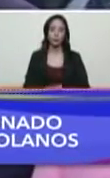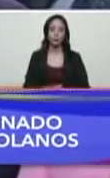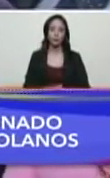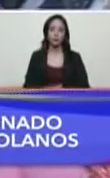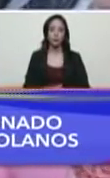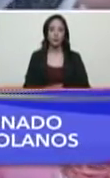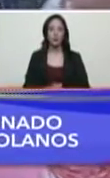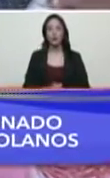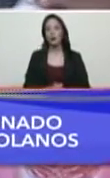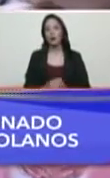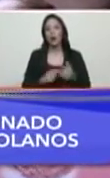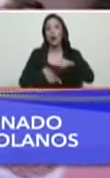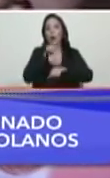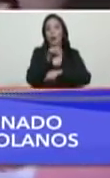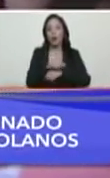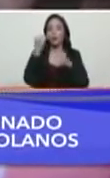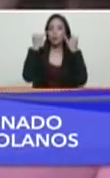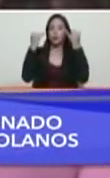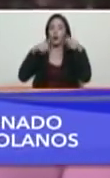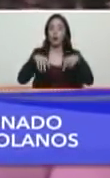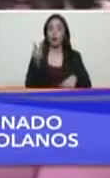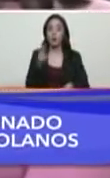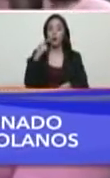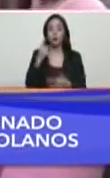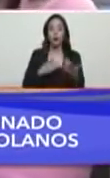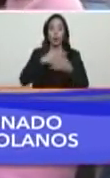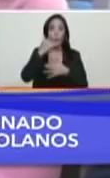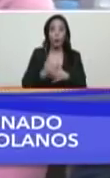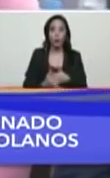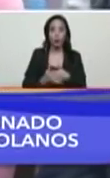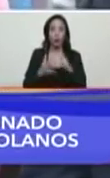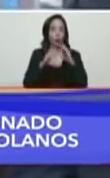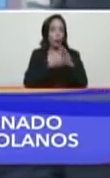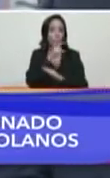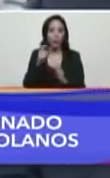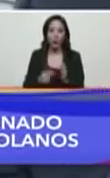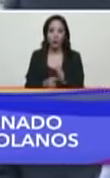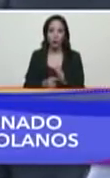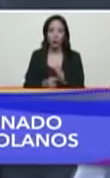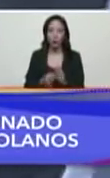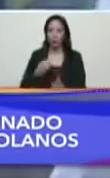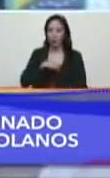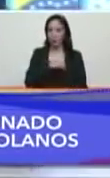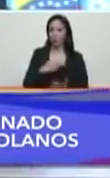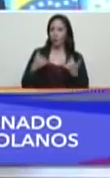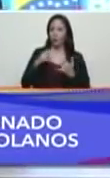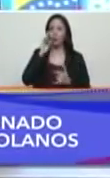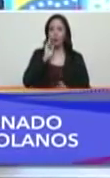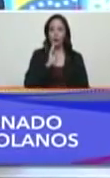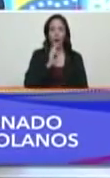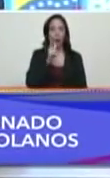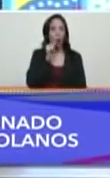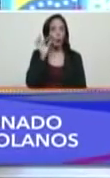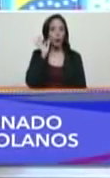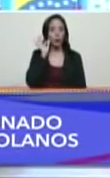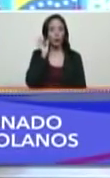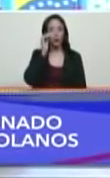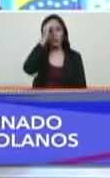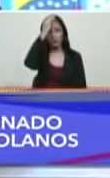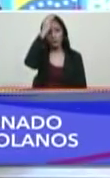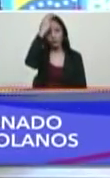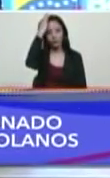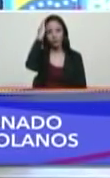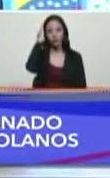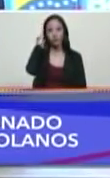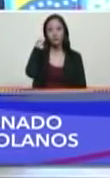corriente histórica que en Venezuela tiene un proyecto nacional. Nosotros los bolivarianos, las bolivarianas, tenemos un